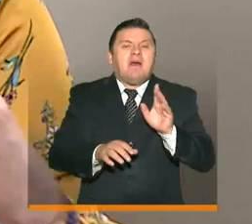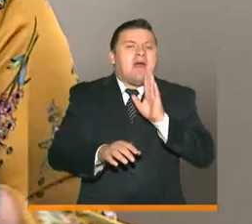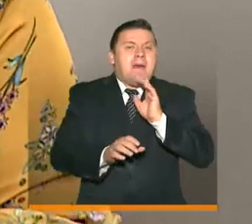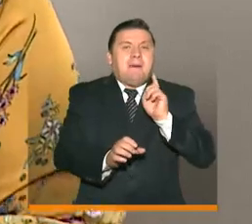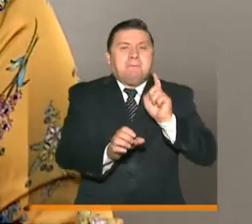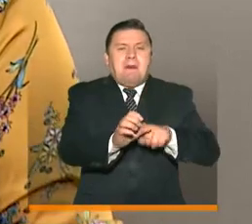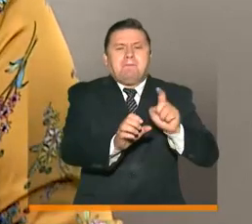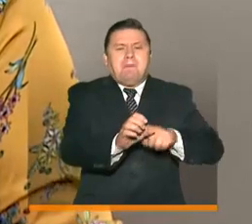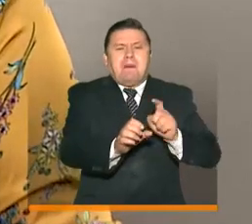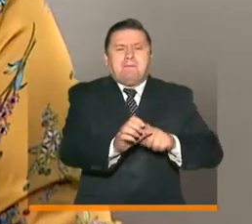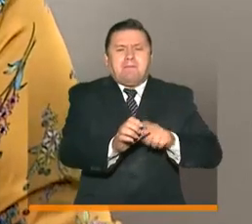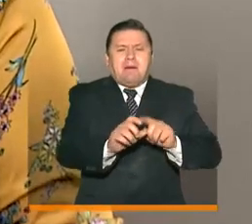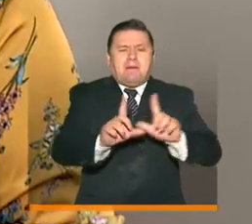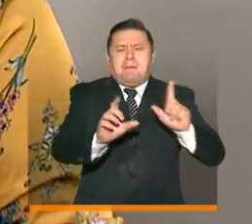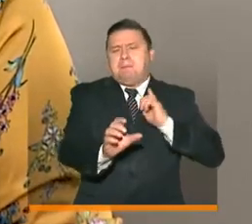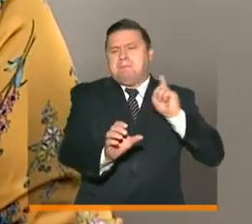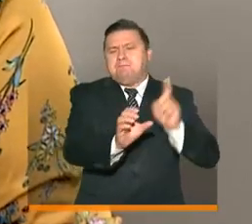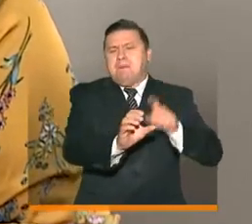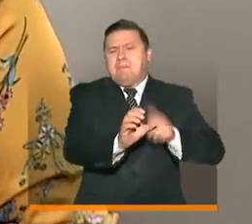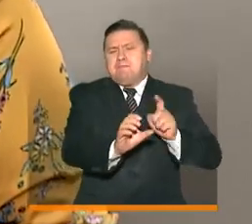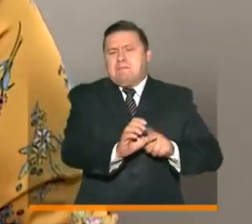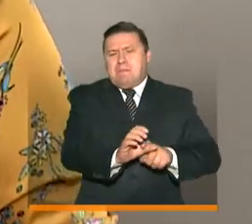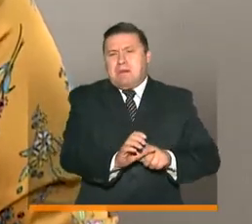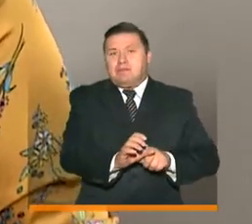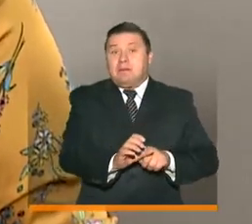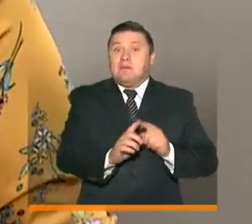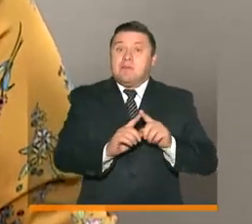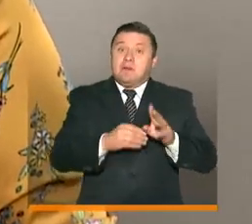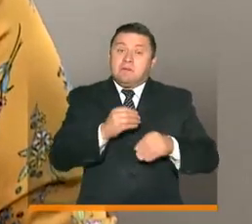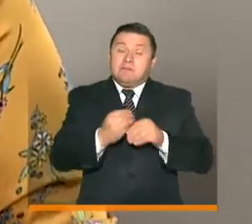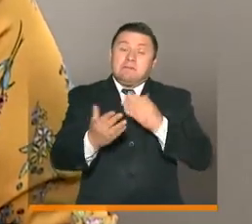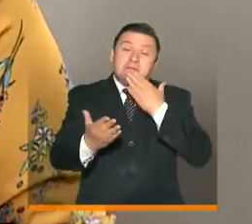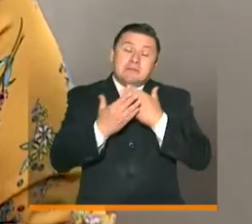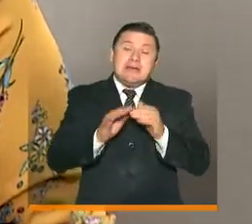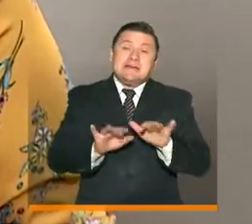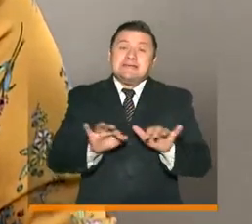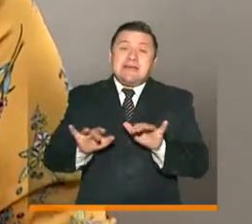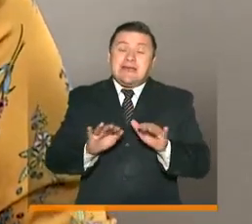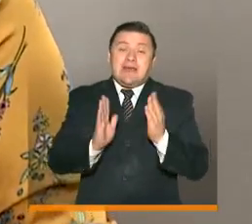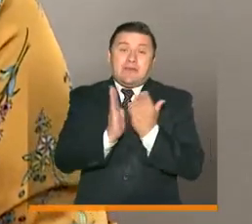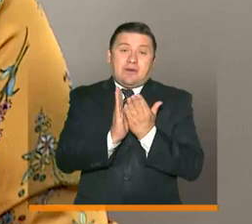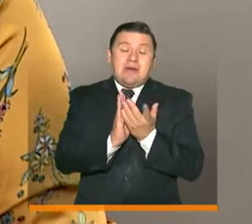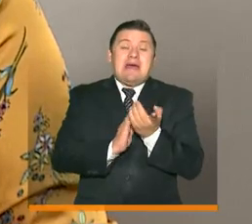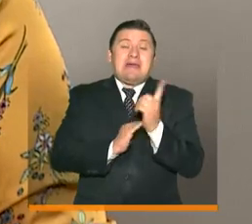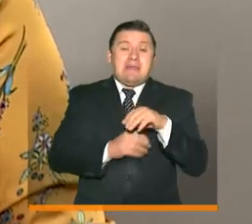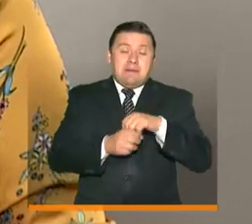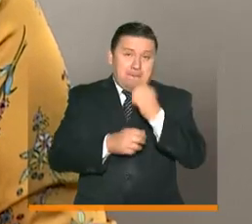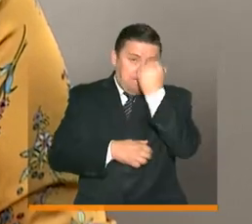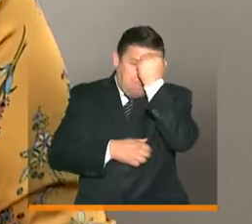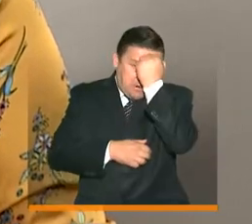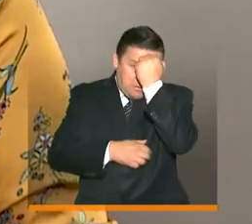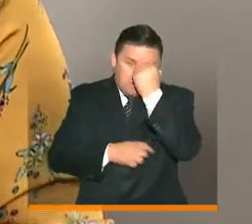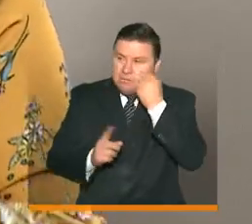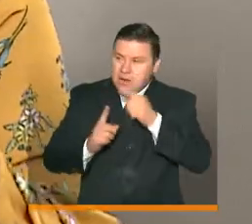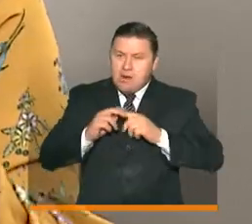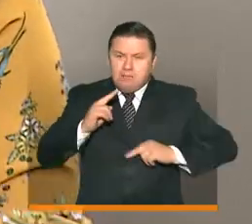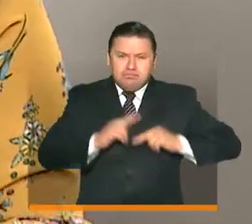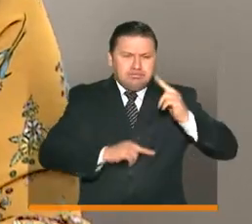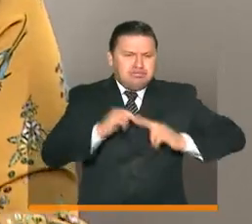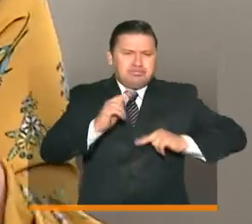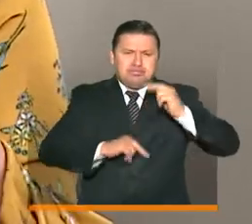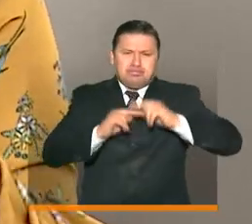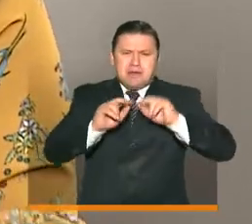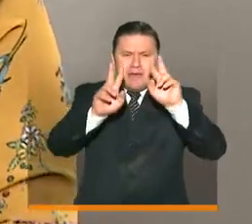los maestros a la plataforma y agradecer mucho a las secretarías de educación y a los maestros con los cuales se fueron construyendo